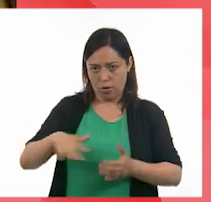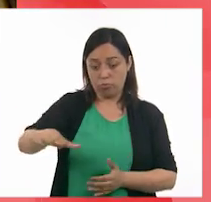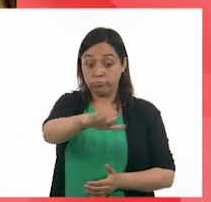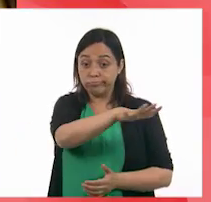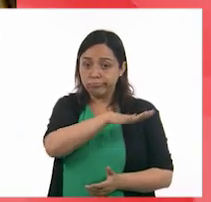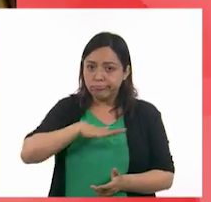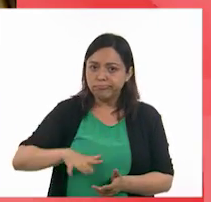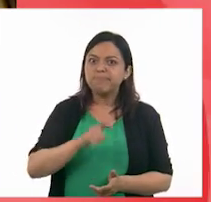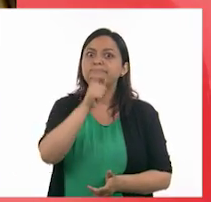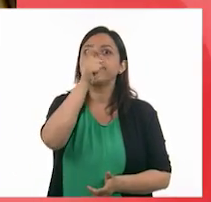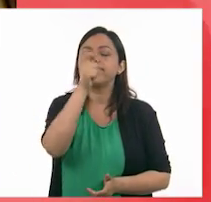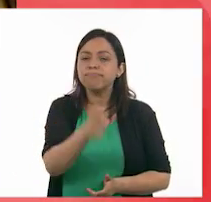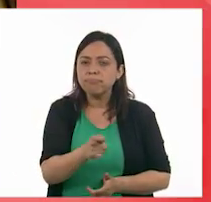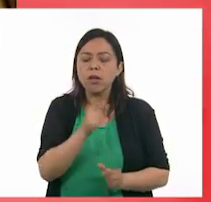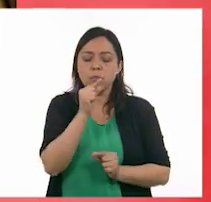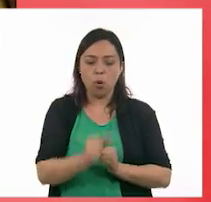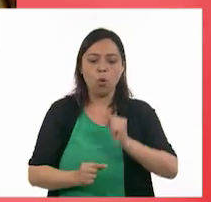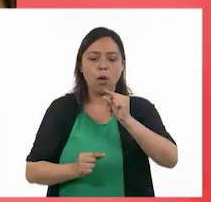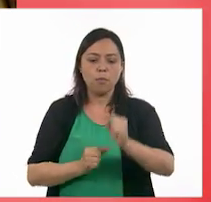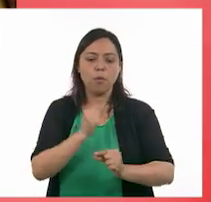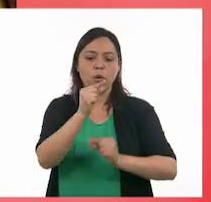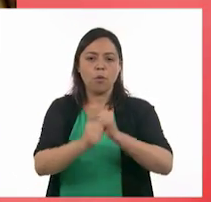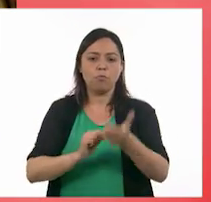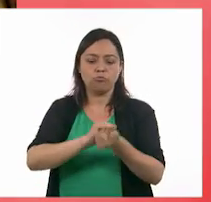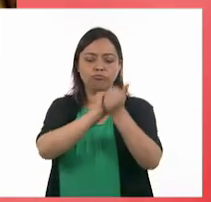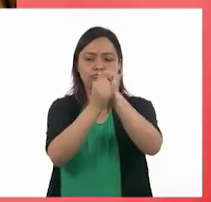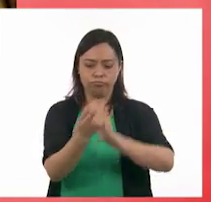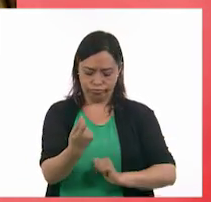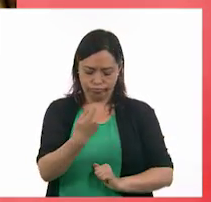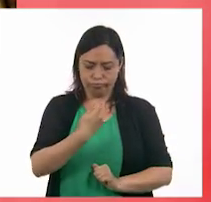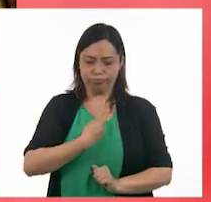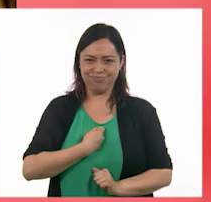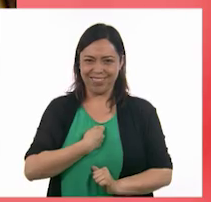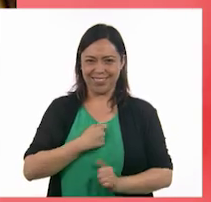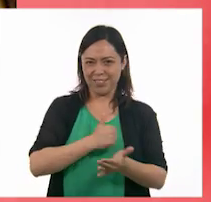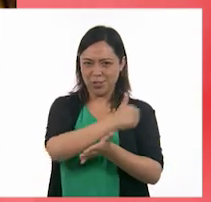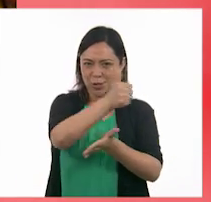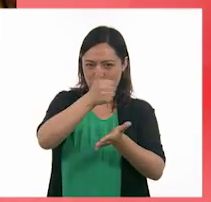donde se va gestando la identidad pues de la ciudad.